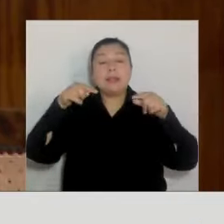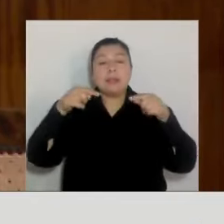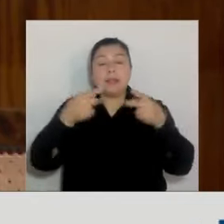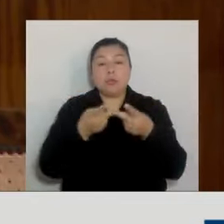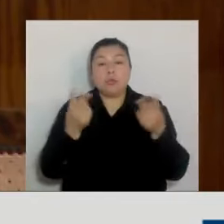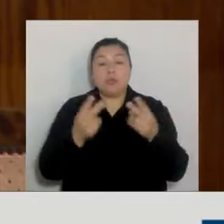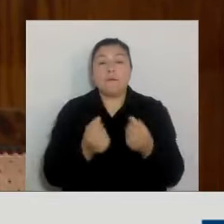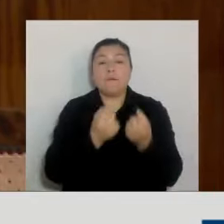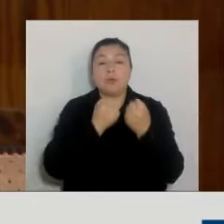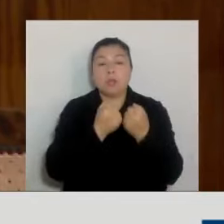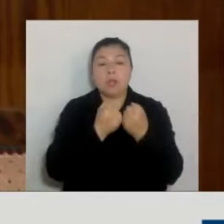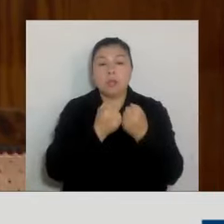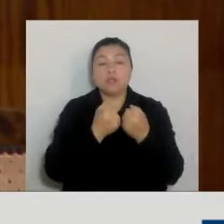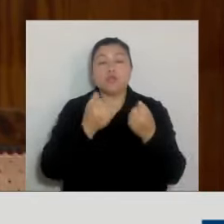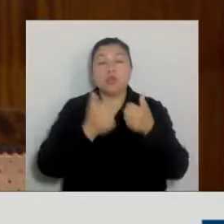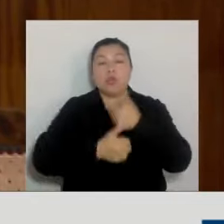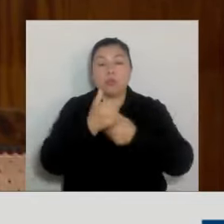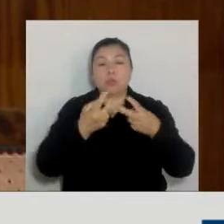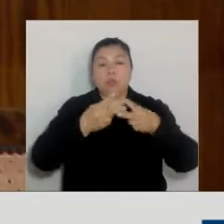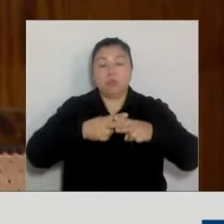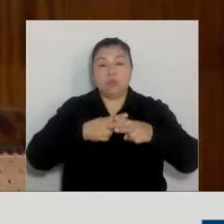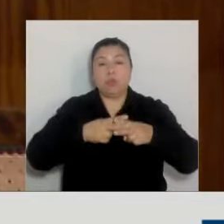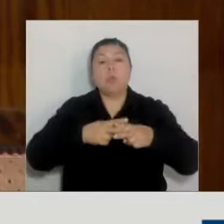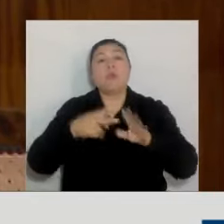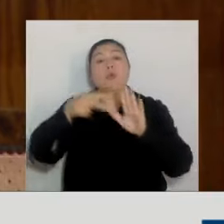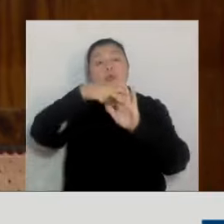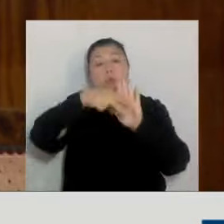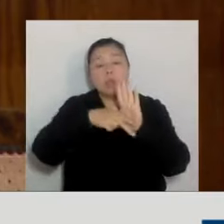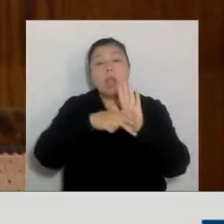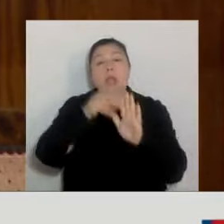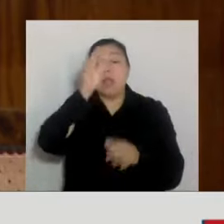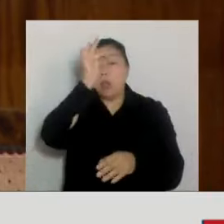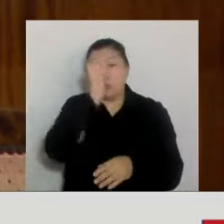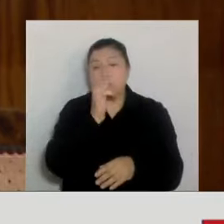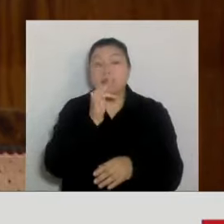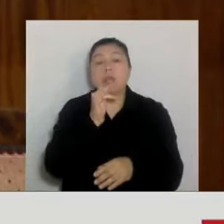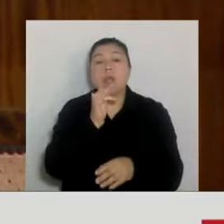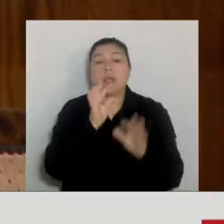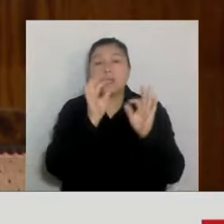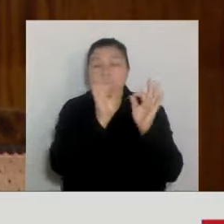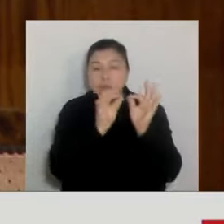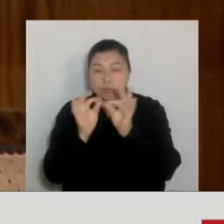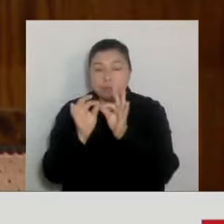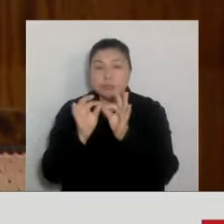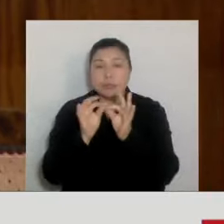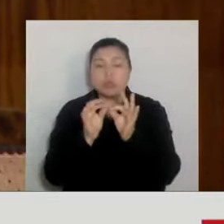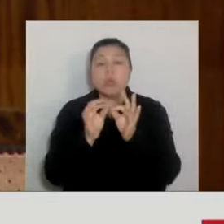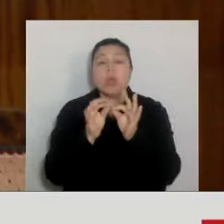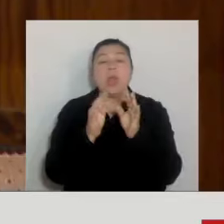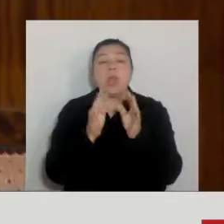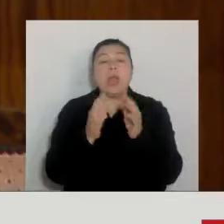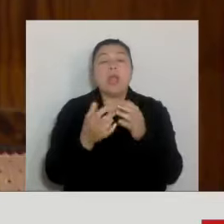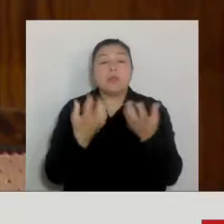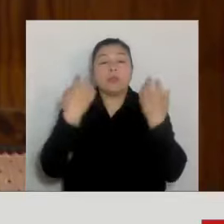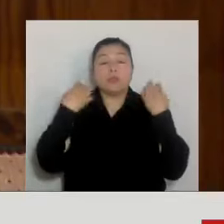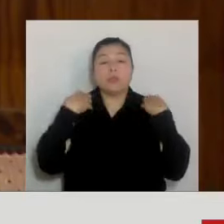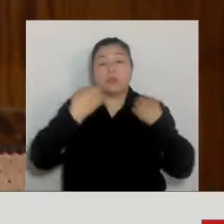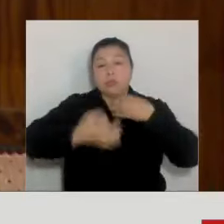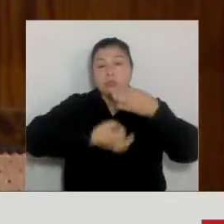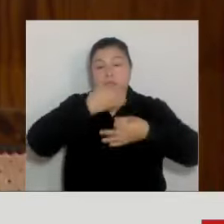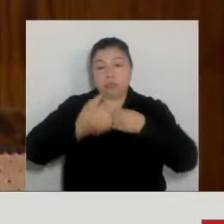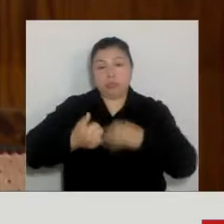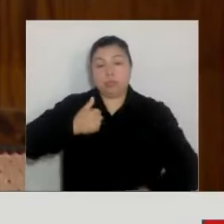competencias técnicas como requisito de sus integrantes se precisó su competencia para pronunciarse sobre el cumplimiento de los